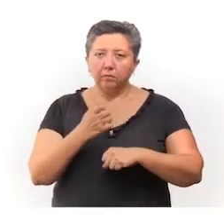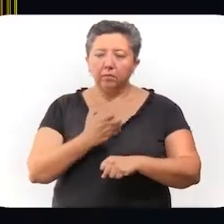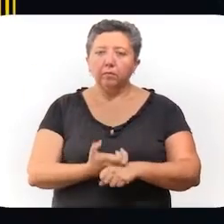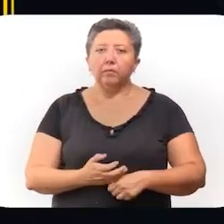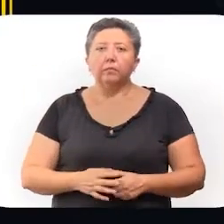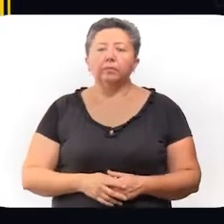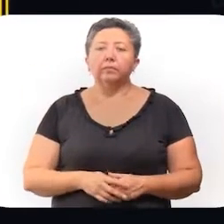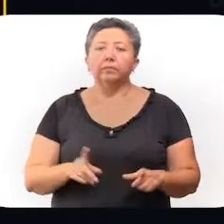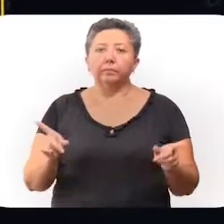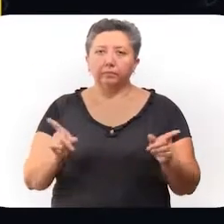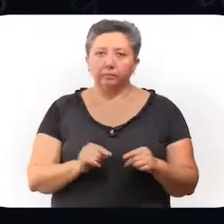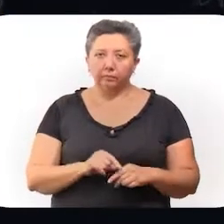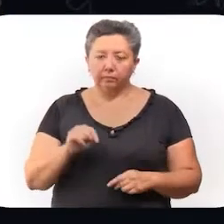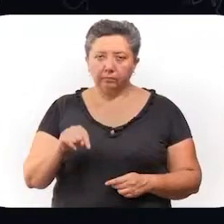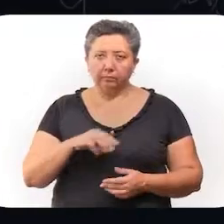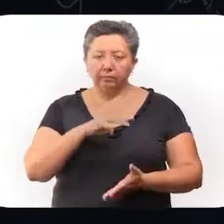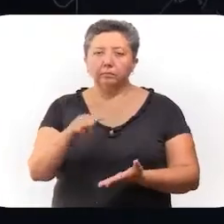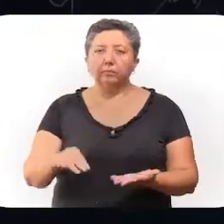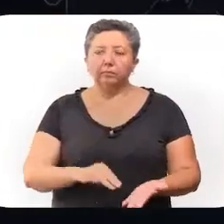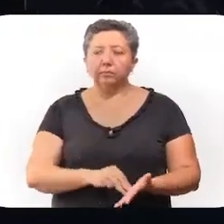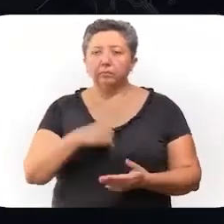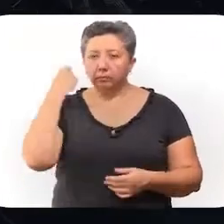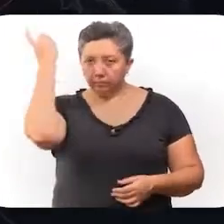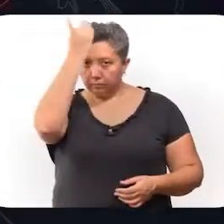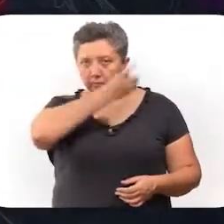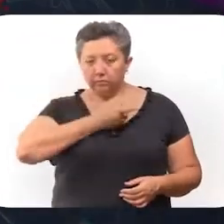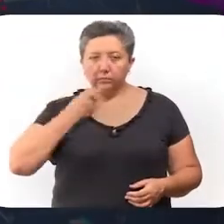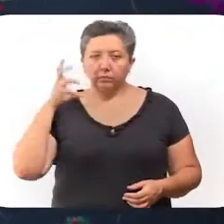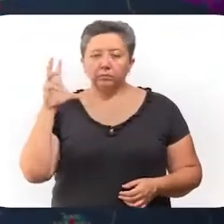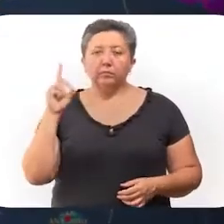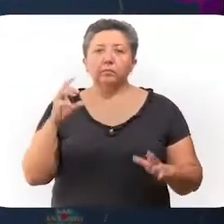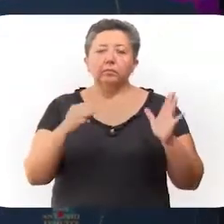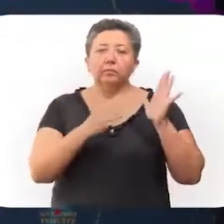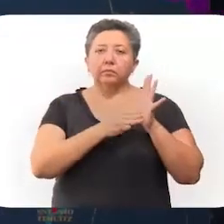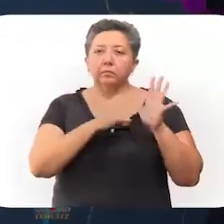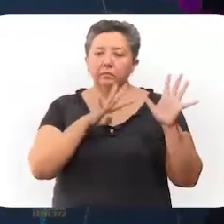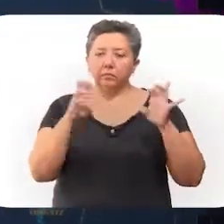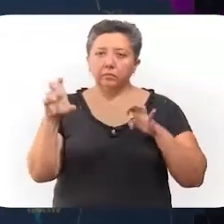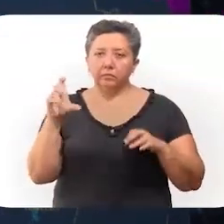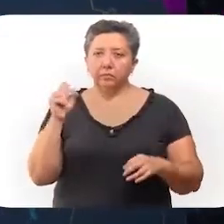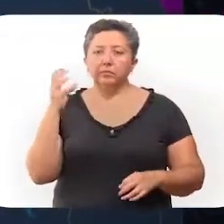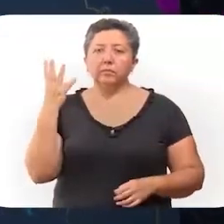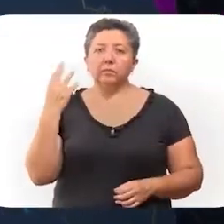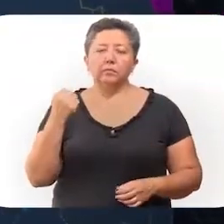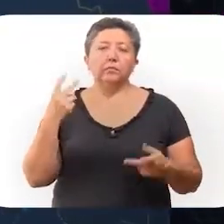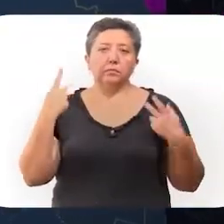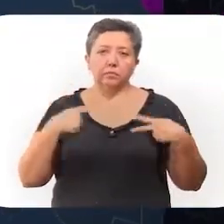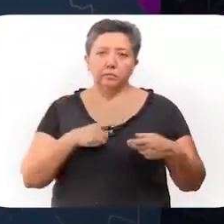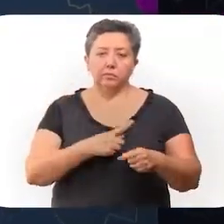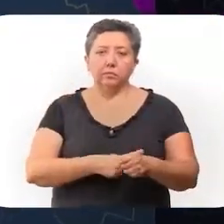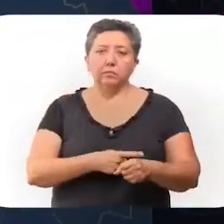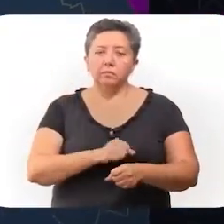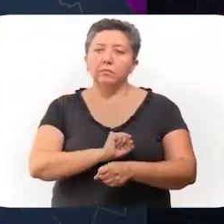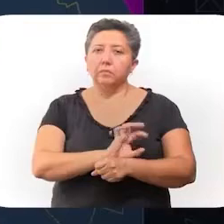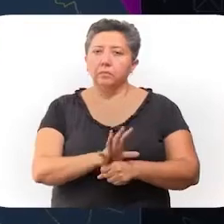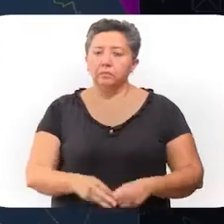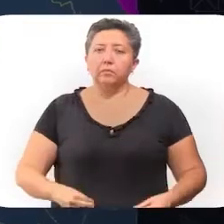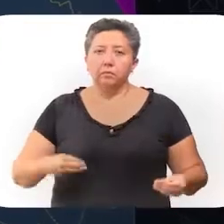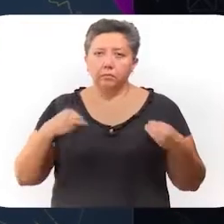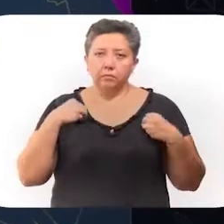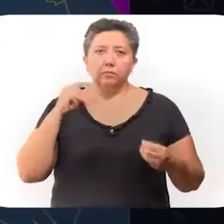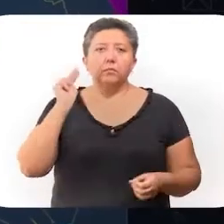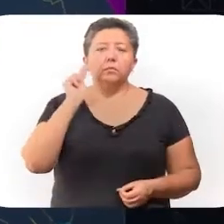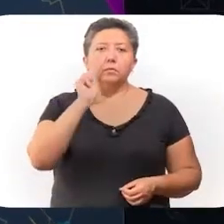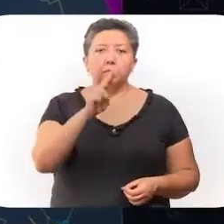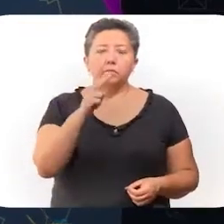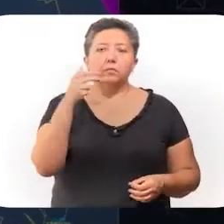estado. Específicamente en Mérida se han diagnosticado 30.929 personas contagiadas de coronavirus que viven en la